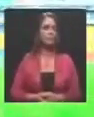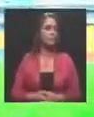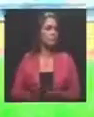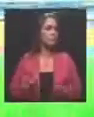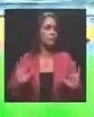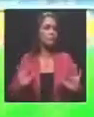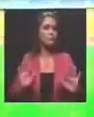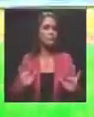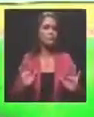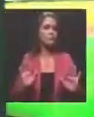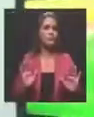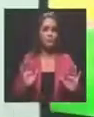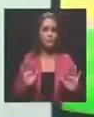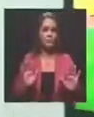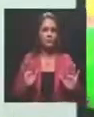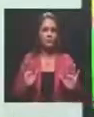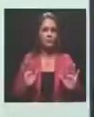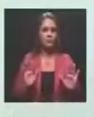donde